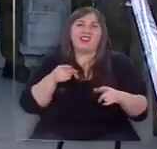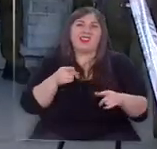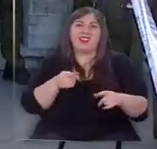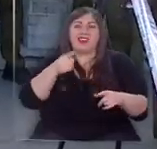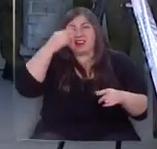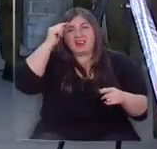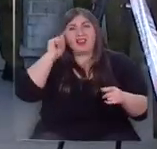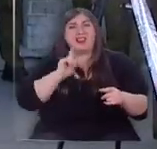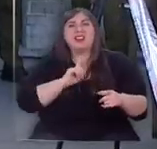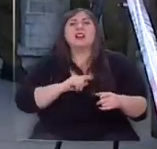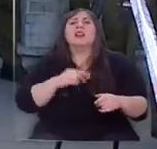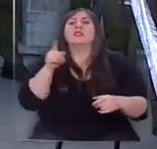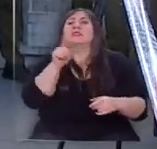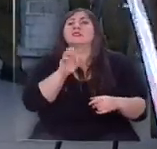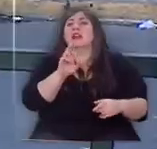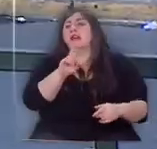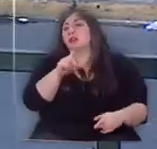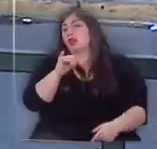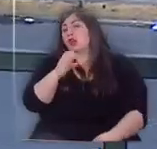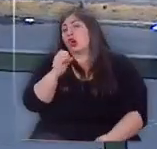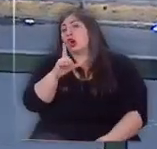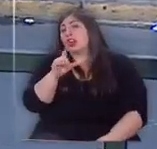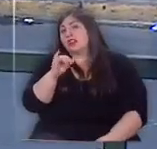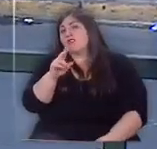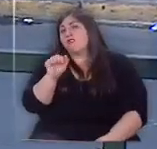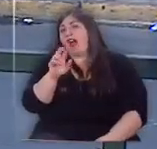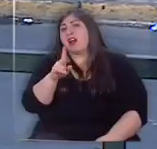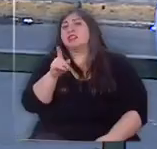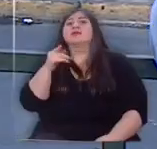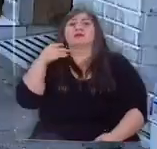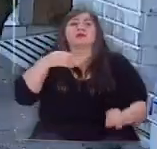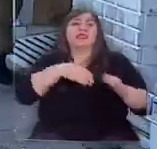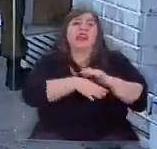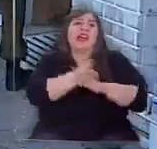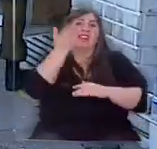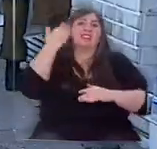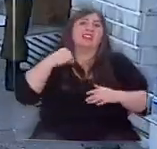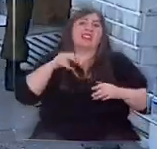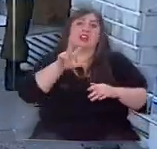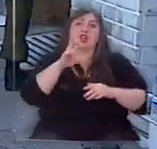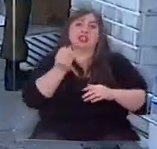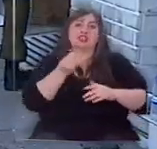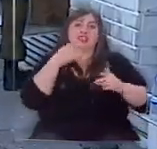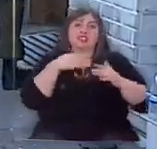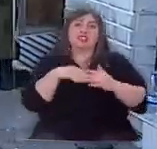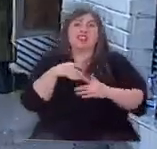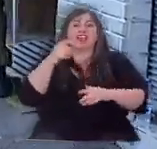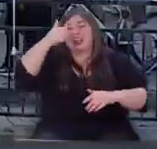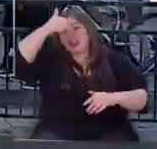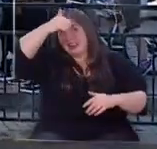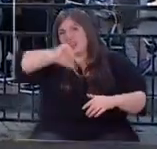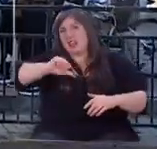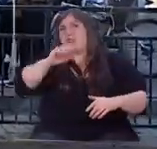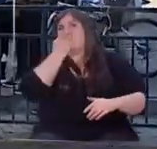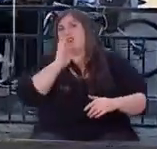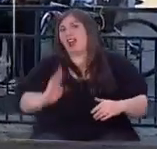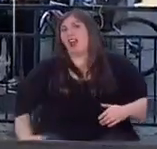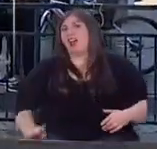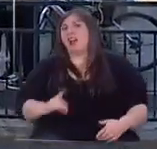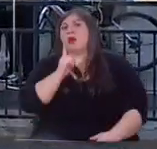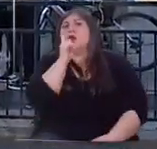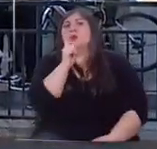fue identificado como Sergio Olivares, perteneció a movimientos subversivos en la década de los 80 y además fue condenado en Brasil por